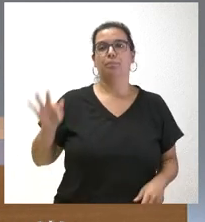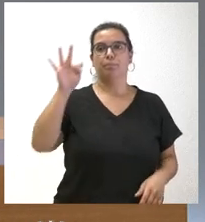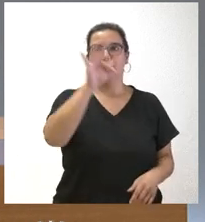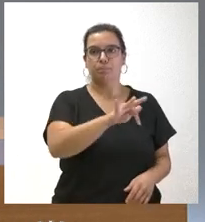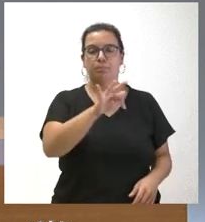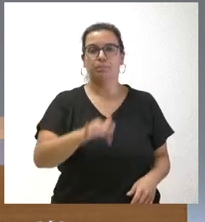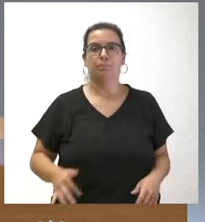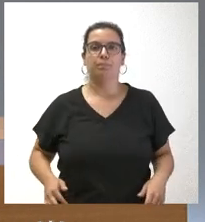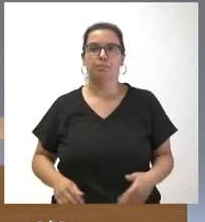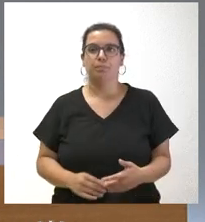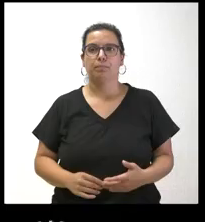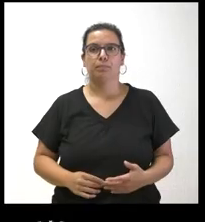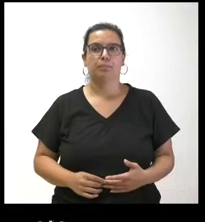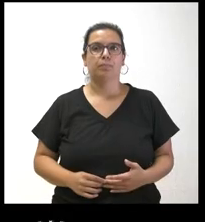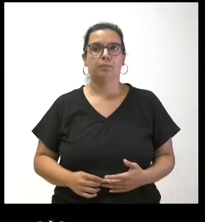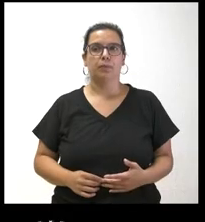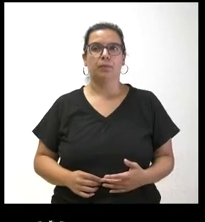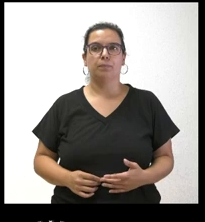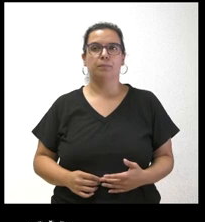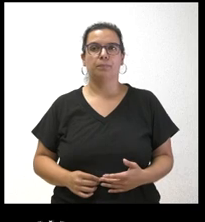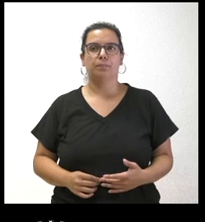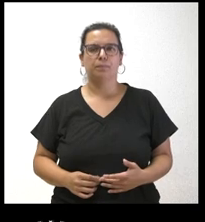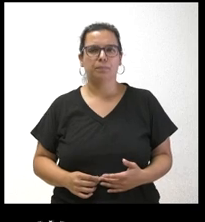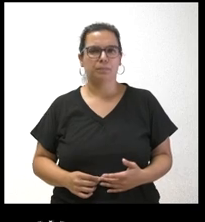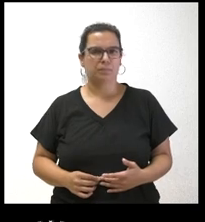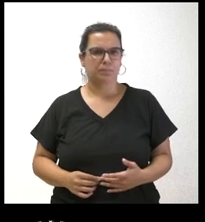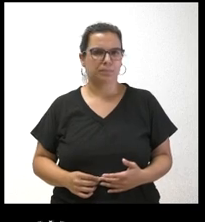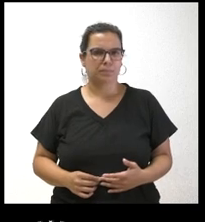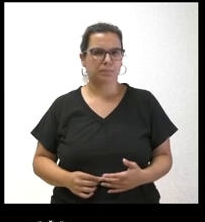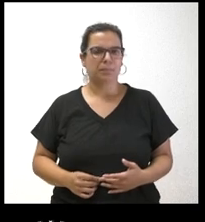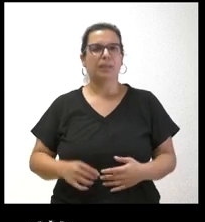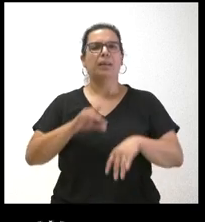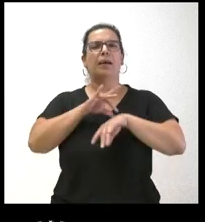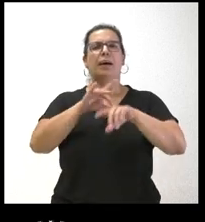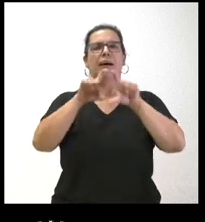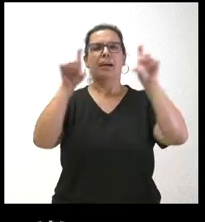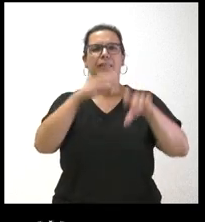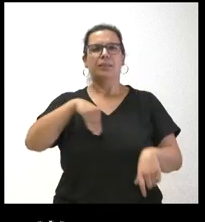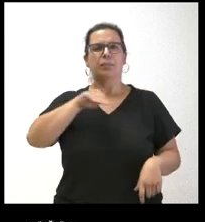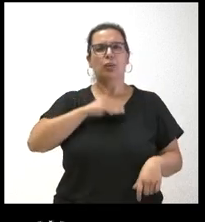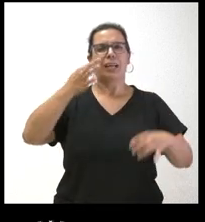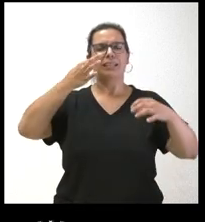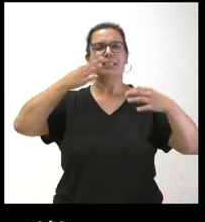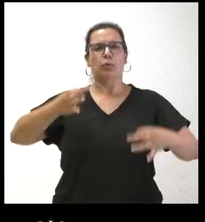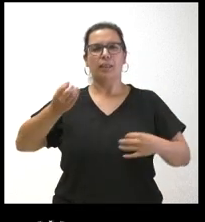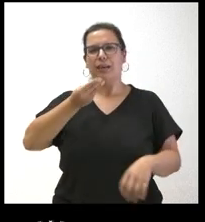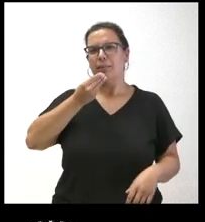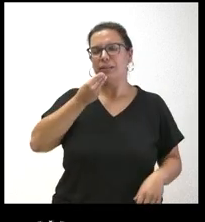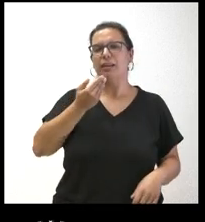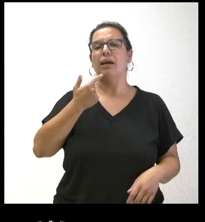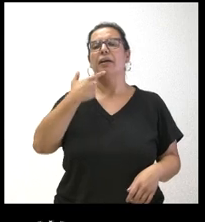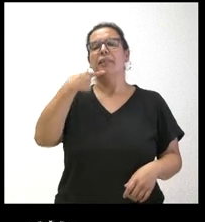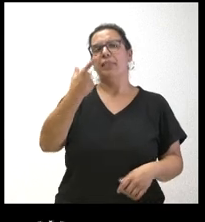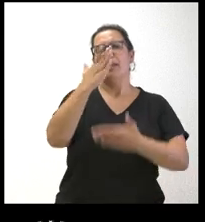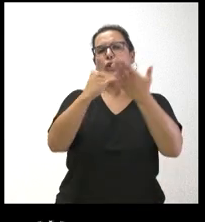me que me piden mis compañeros la agencia española de seguridad alimentaria y nutrición ha pedido a las comunidades autónomas afectadas por el brote de